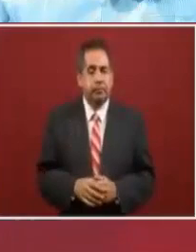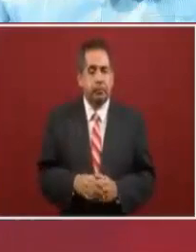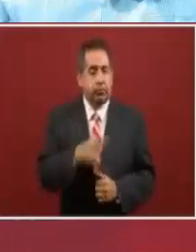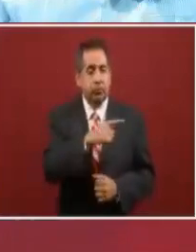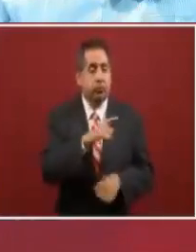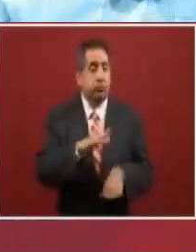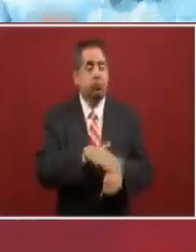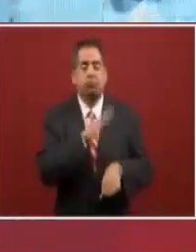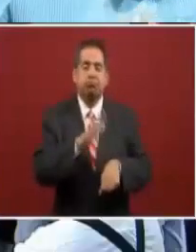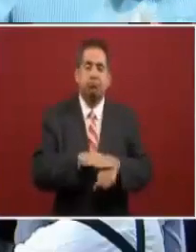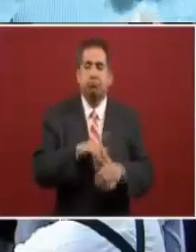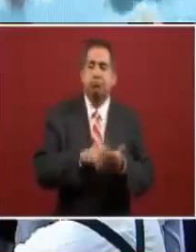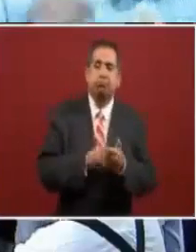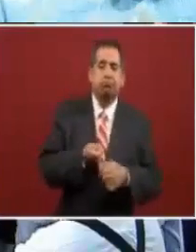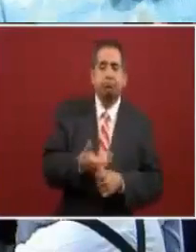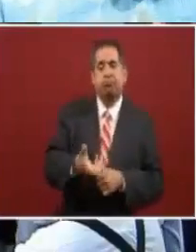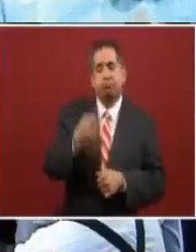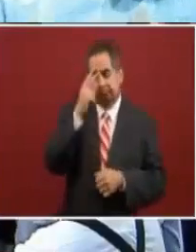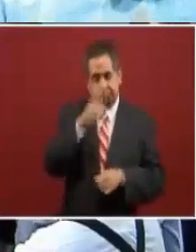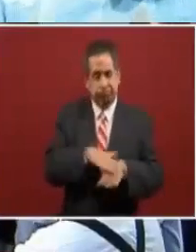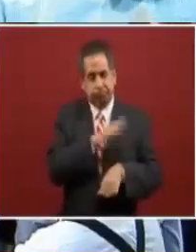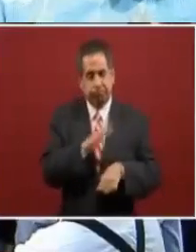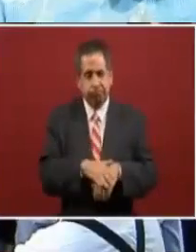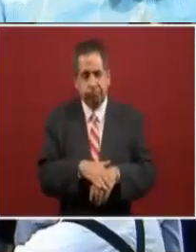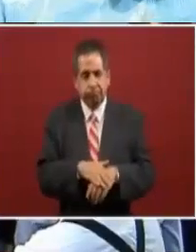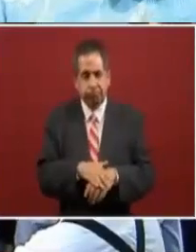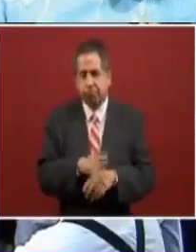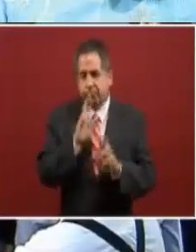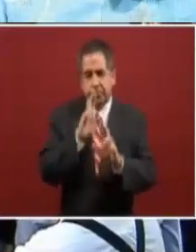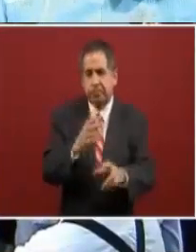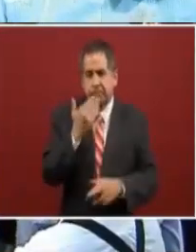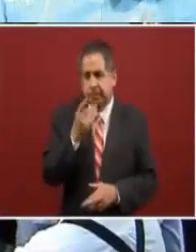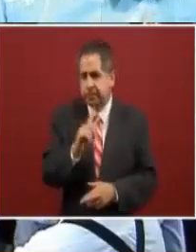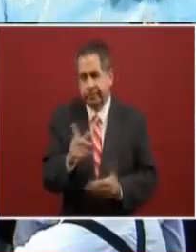sus pronósticos no resultan,